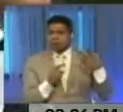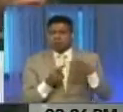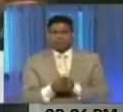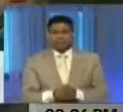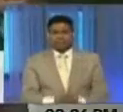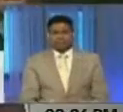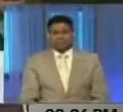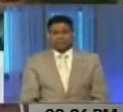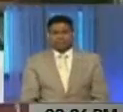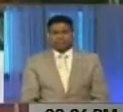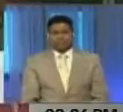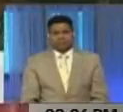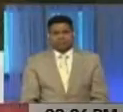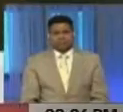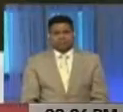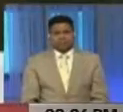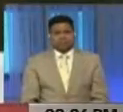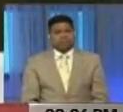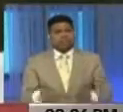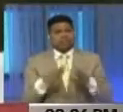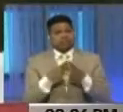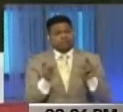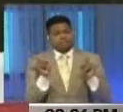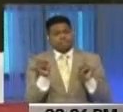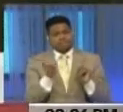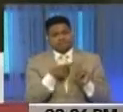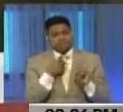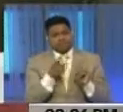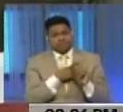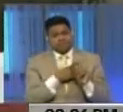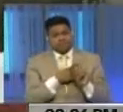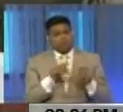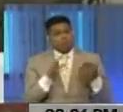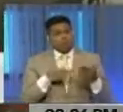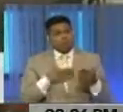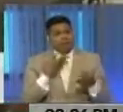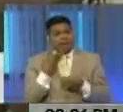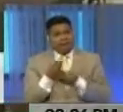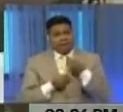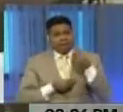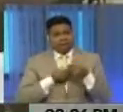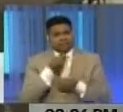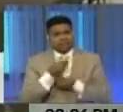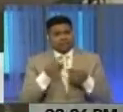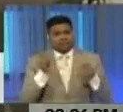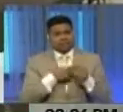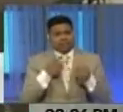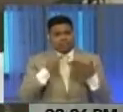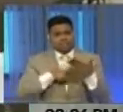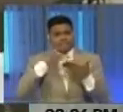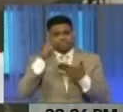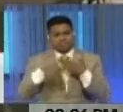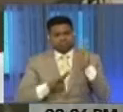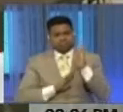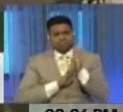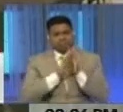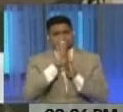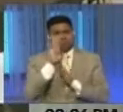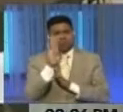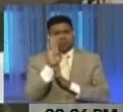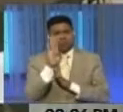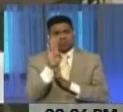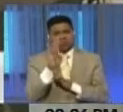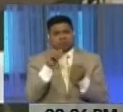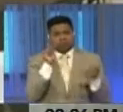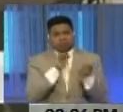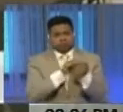renovables. Bajo esas premisas, para poder constituir este plan de desarrollo minero ecológico,